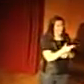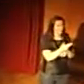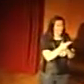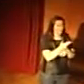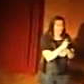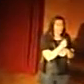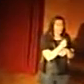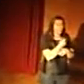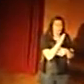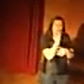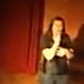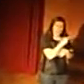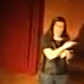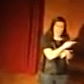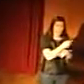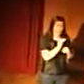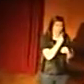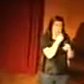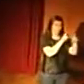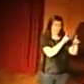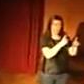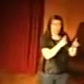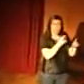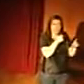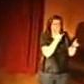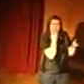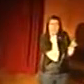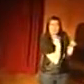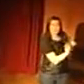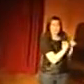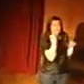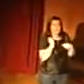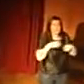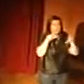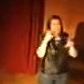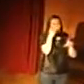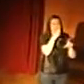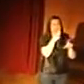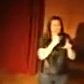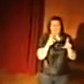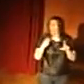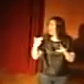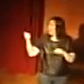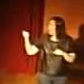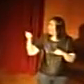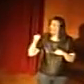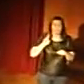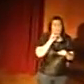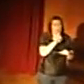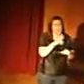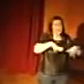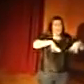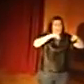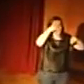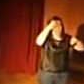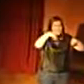poco conocida y una de las de las obras a mi juicio más atractivas es esta acuarela de la vista del palacio real de Madrid